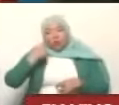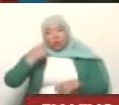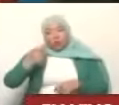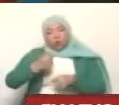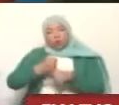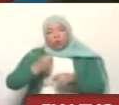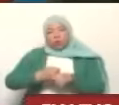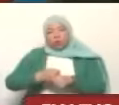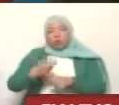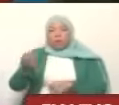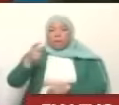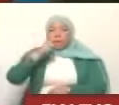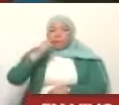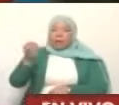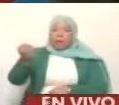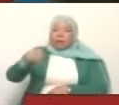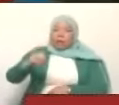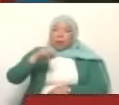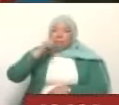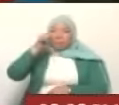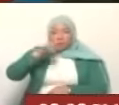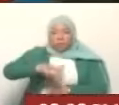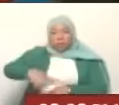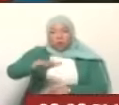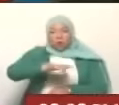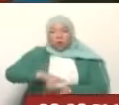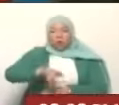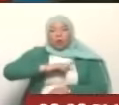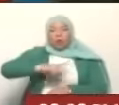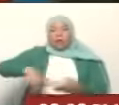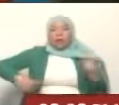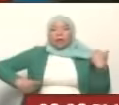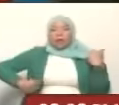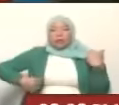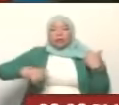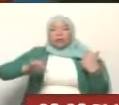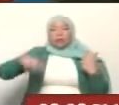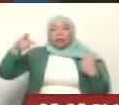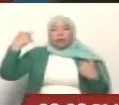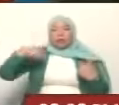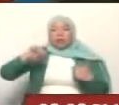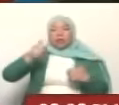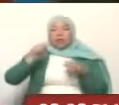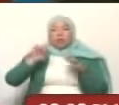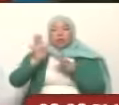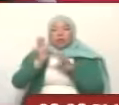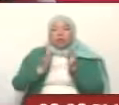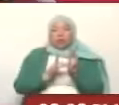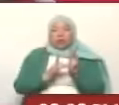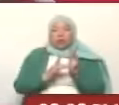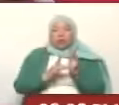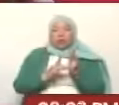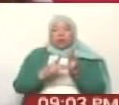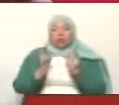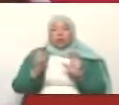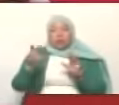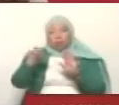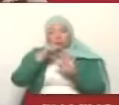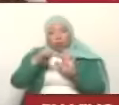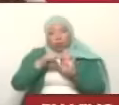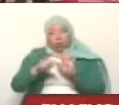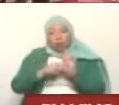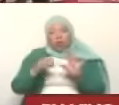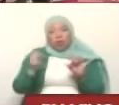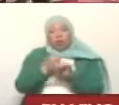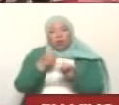a través de Con Maduro Más Pueblo. Presidente, usted nos visitó el pasado 18 de abril y dio una instrucción a todos